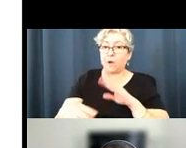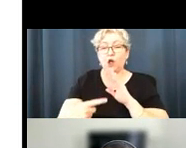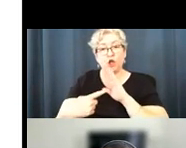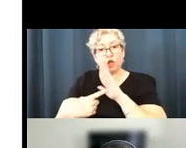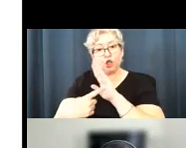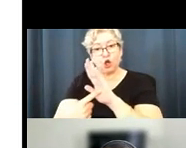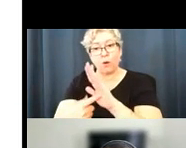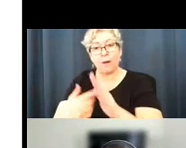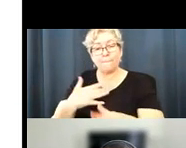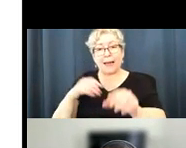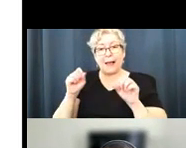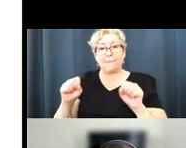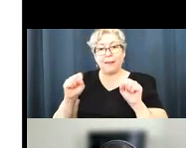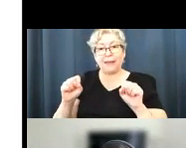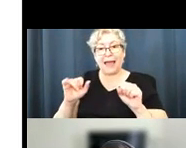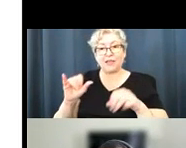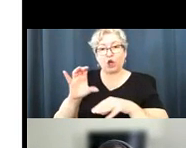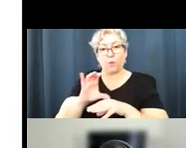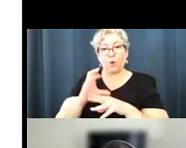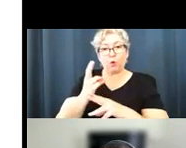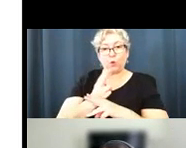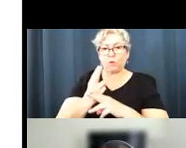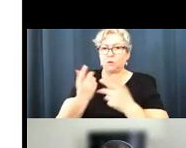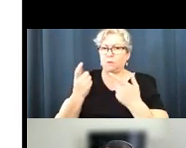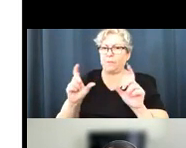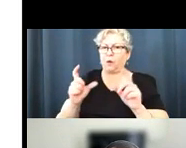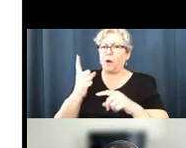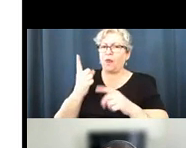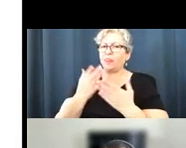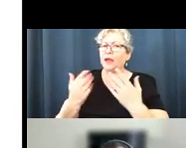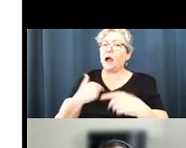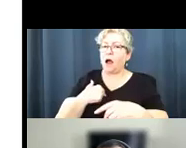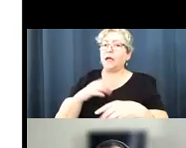con mi bastón para enseñarle que mi